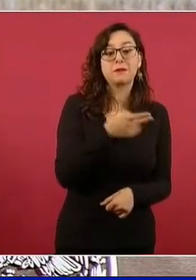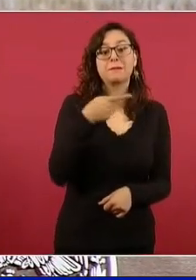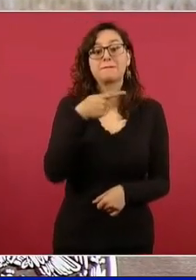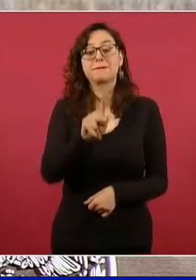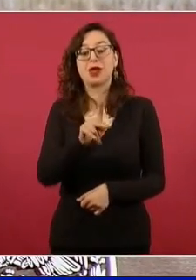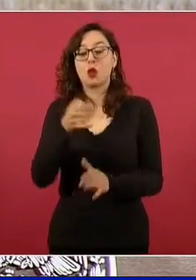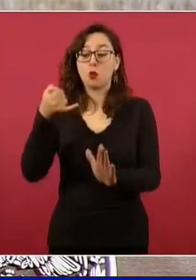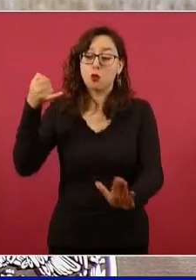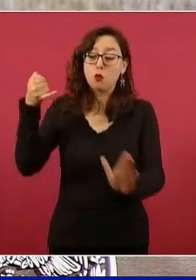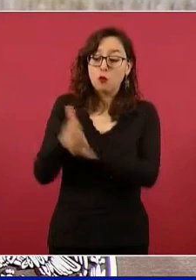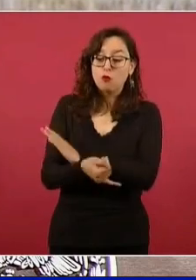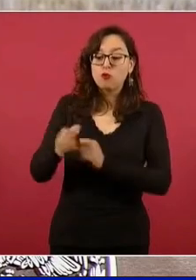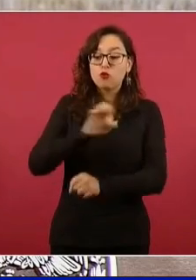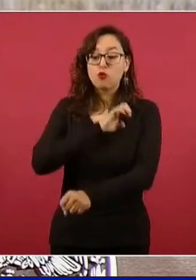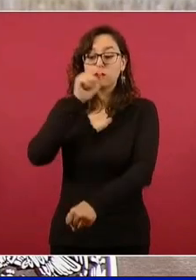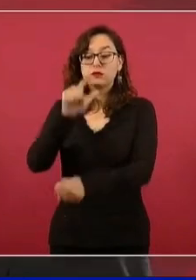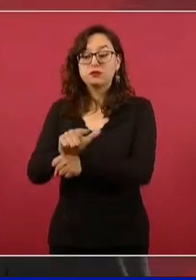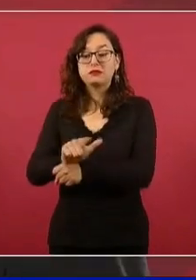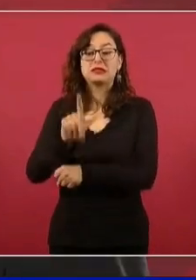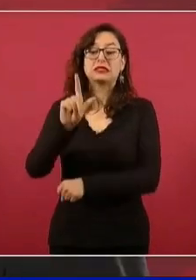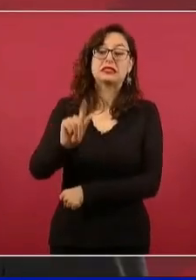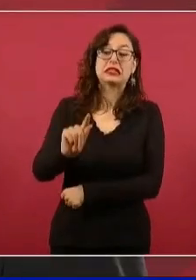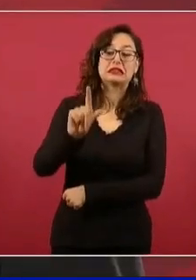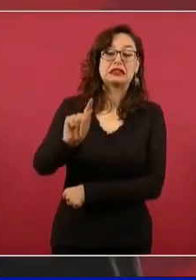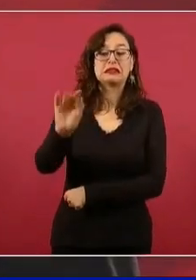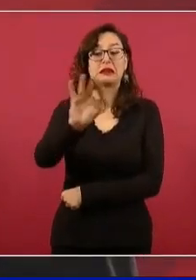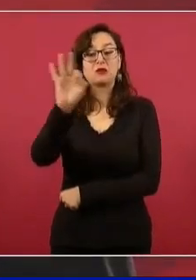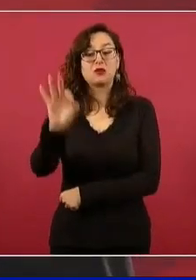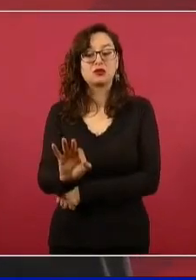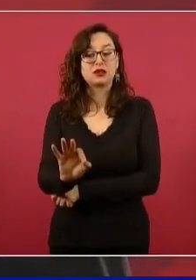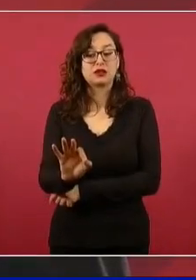78%, médicos generales y ya 100%,